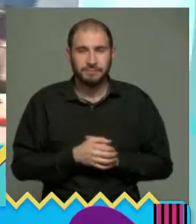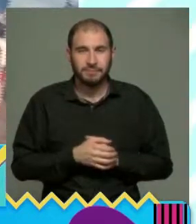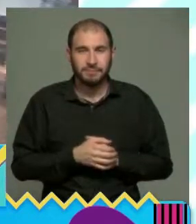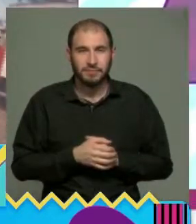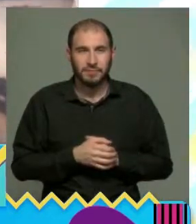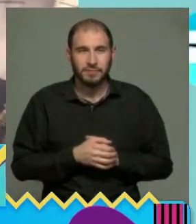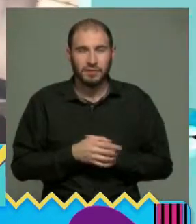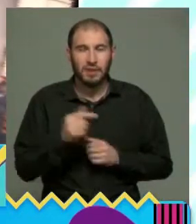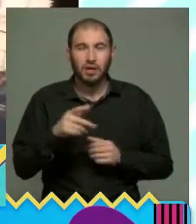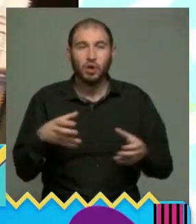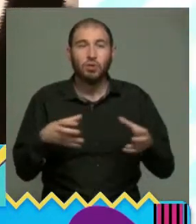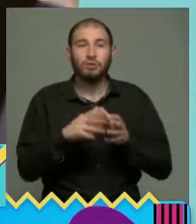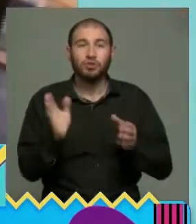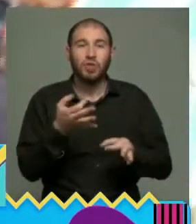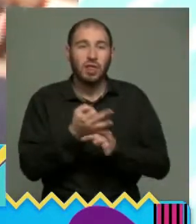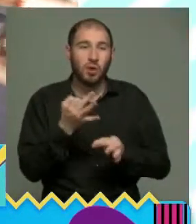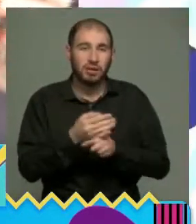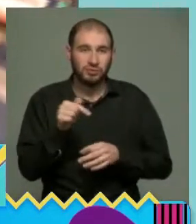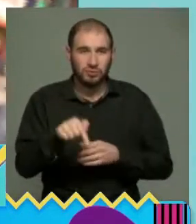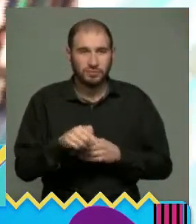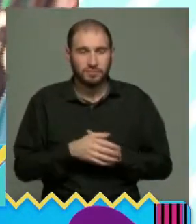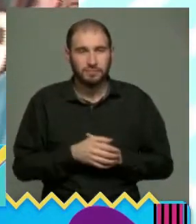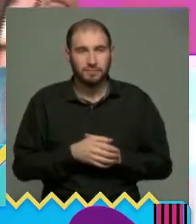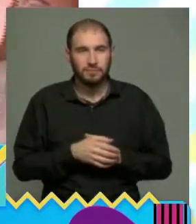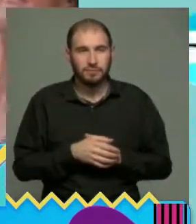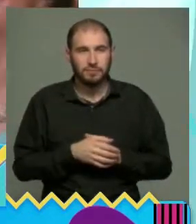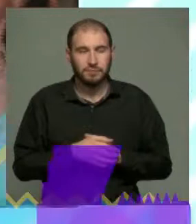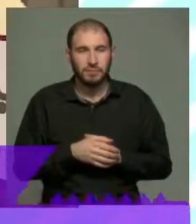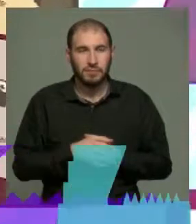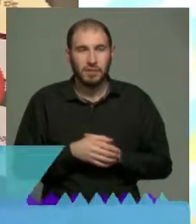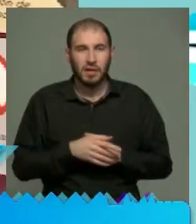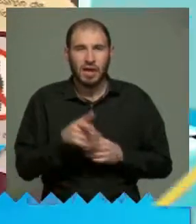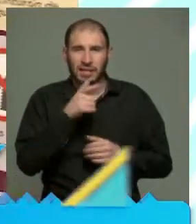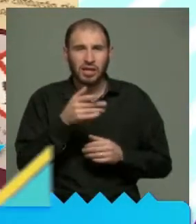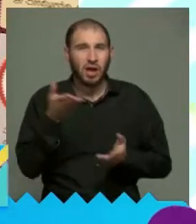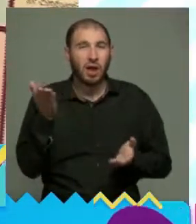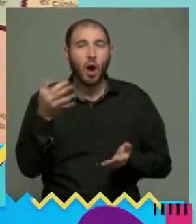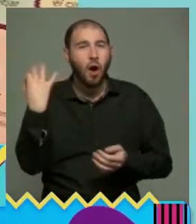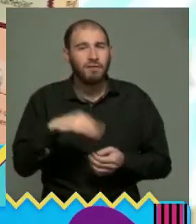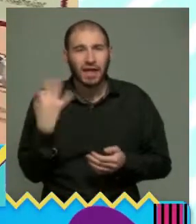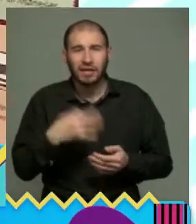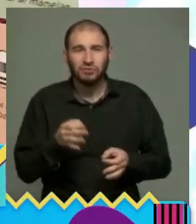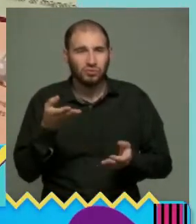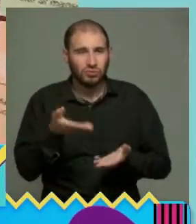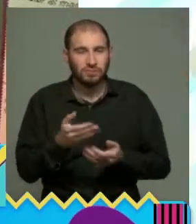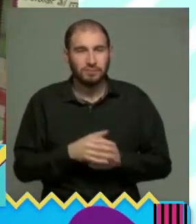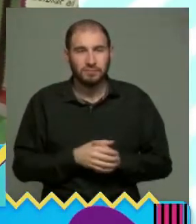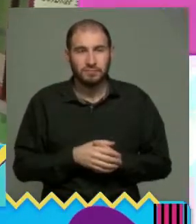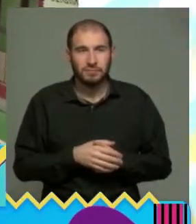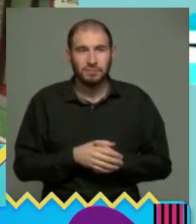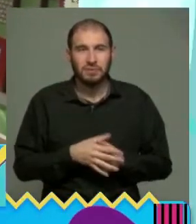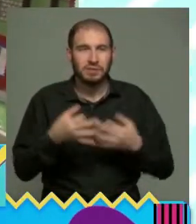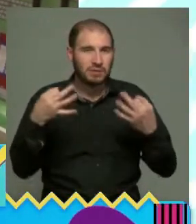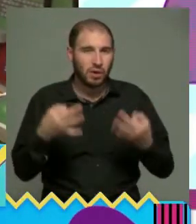Se debe comprometer todo el sistema educativo en esto. No debe ser voluntario, debe ser obligatorio. Y sin